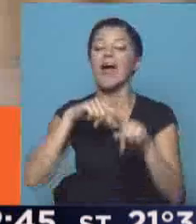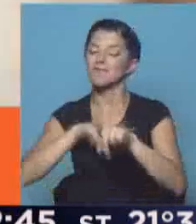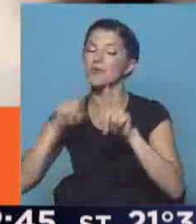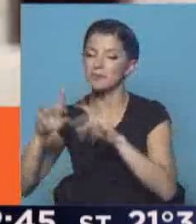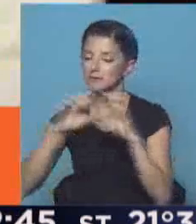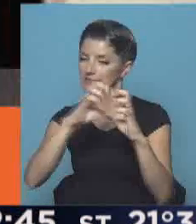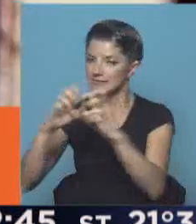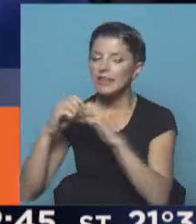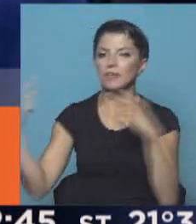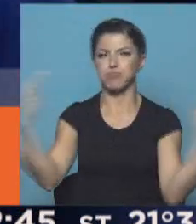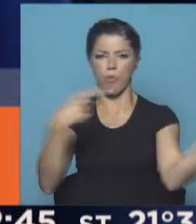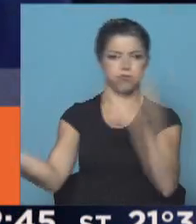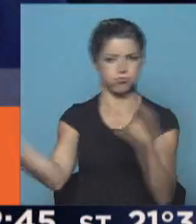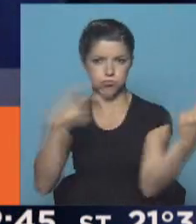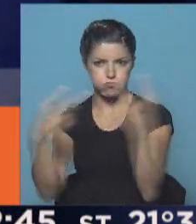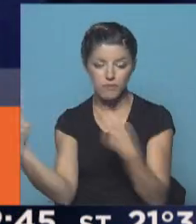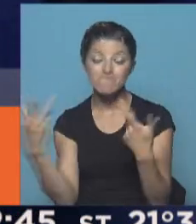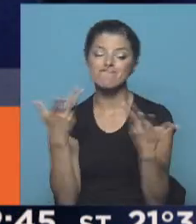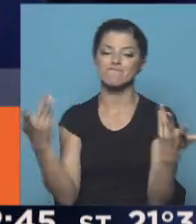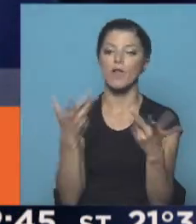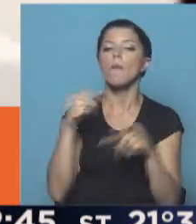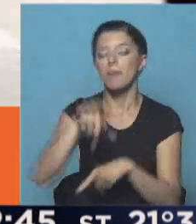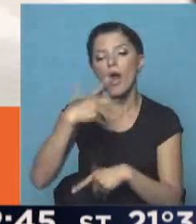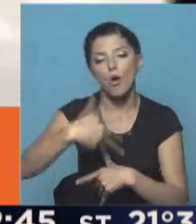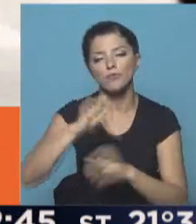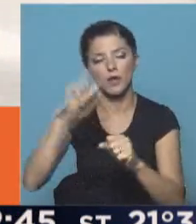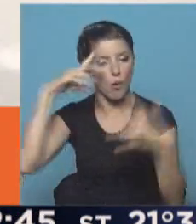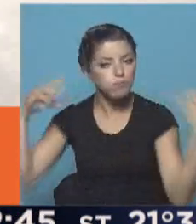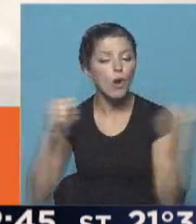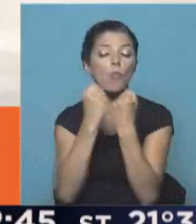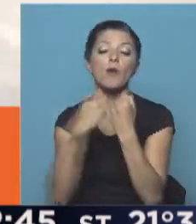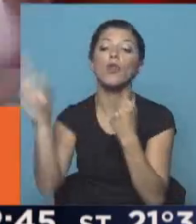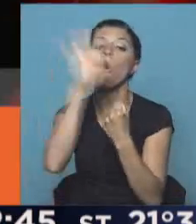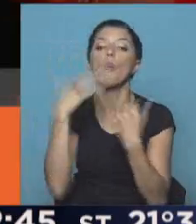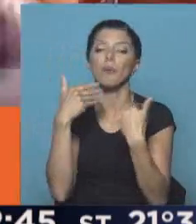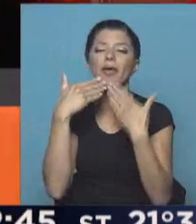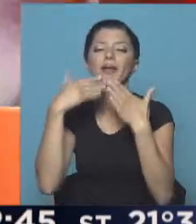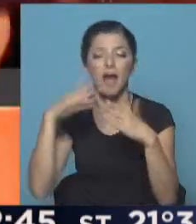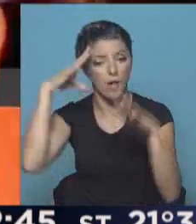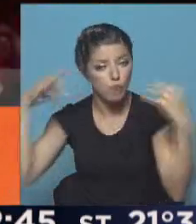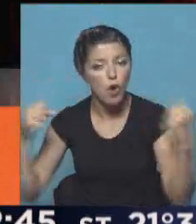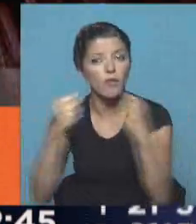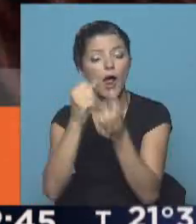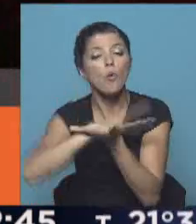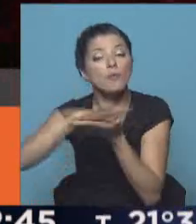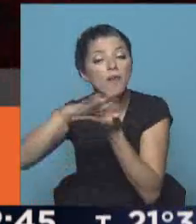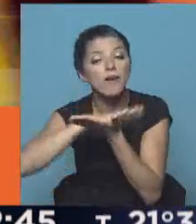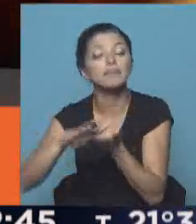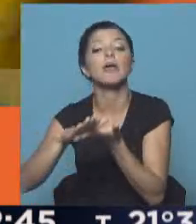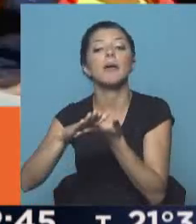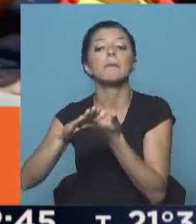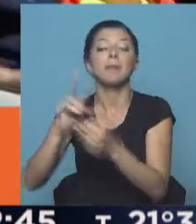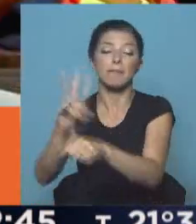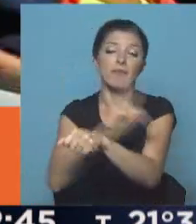tensión y acusaciones cruzadas, poco propicio para alcanzar acuerdos o al menos un entendimiento de base para evitar un quiebre del